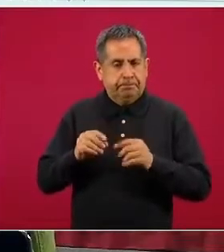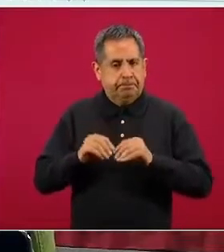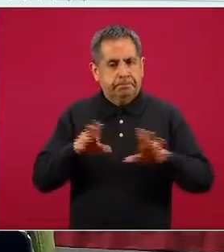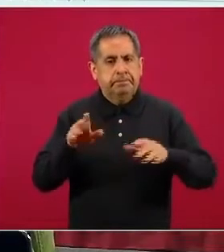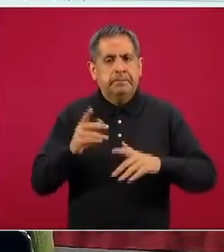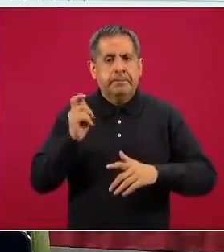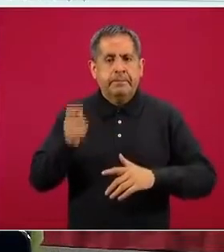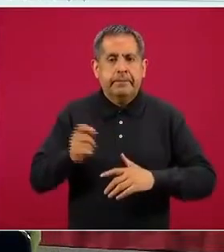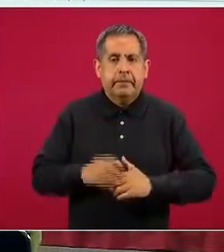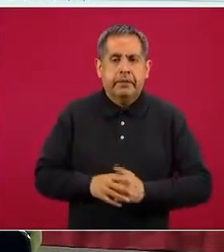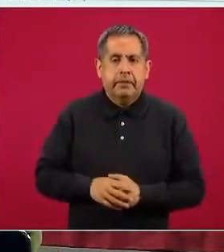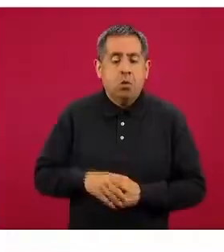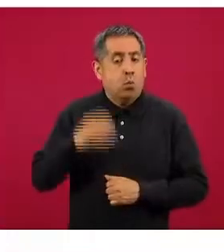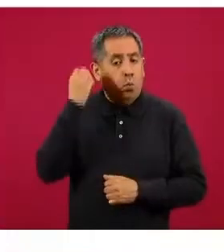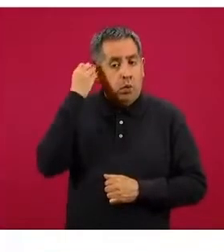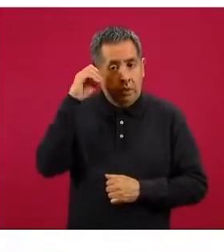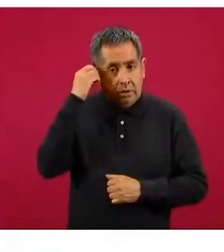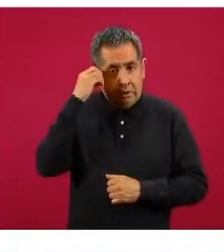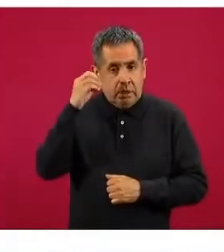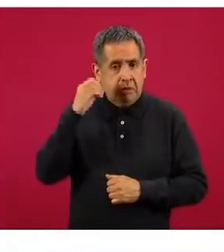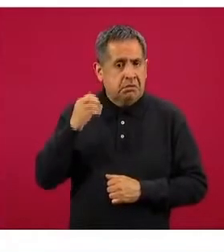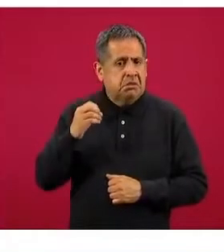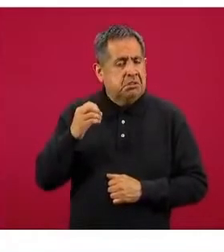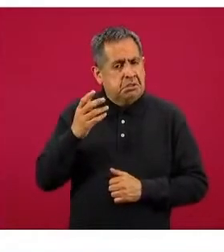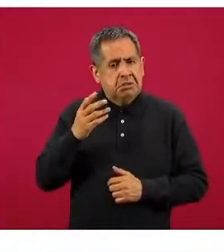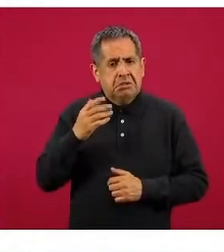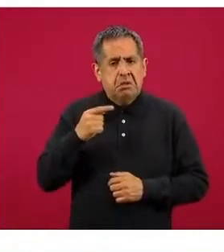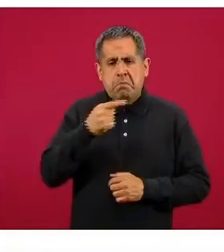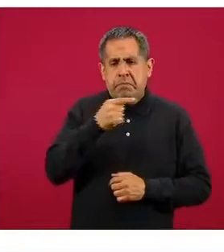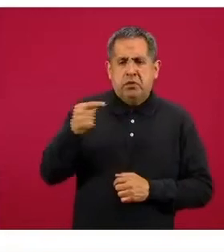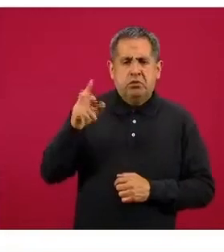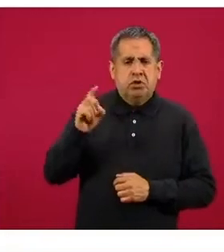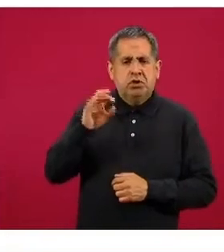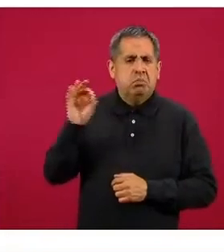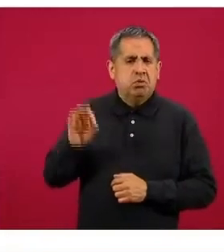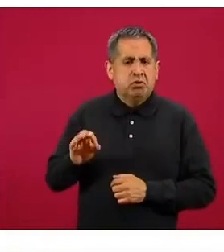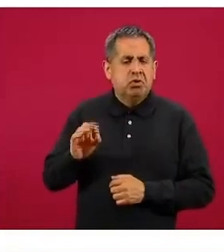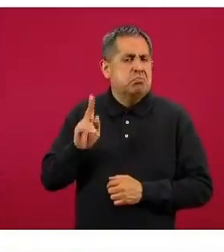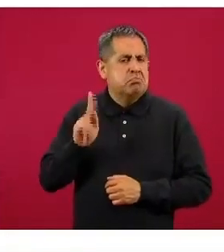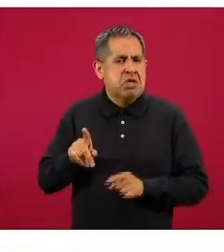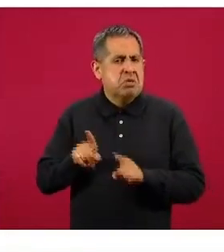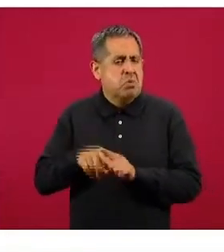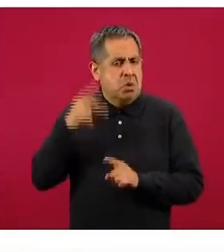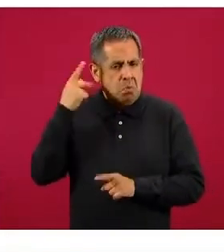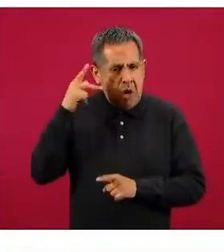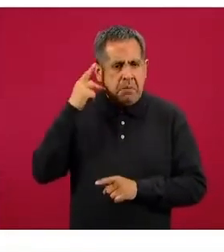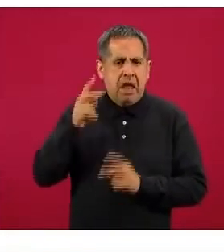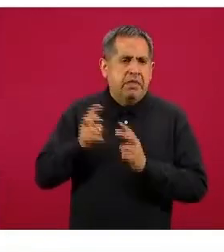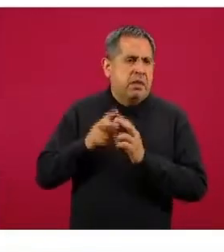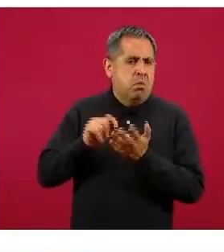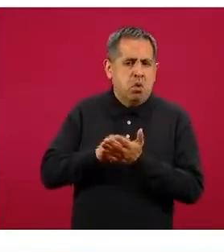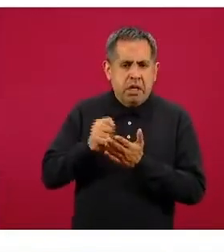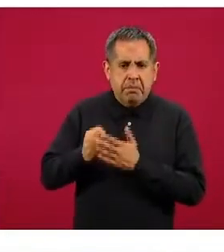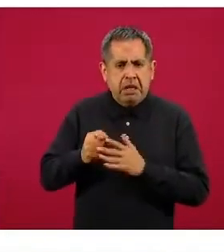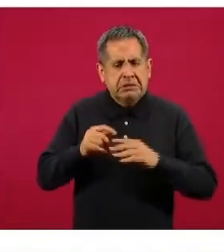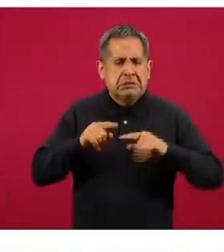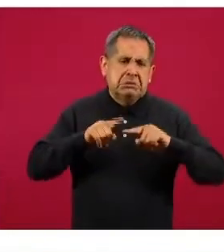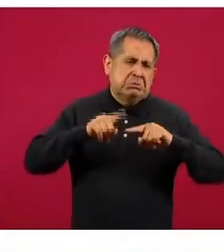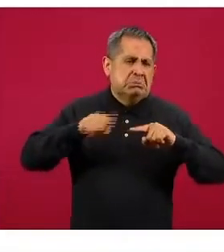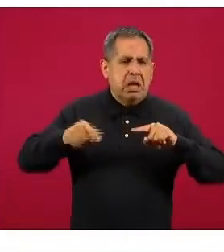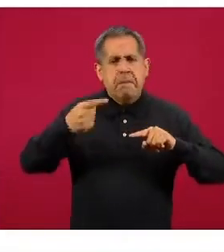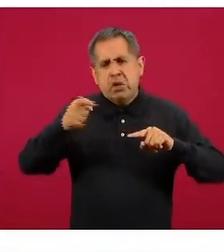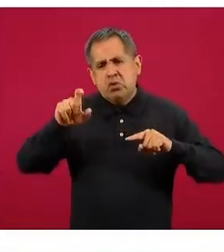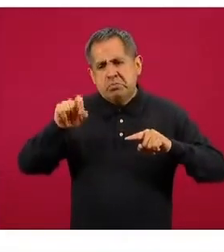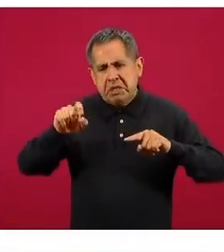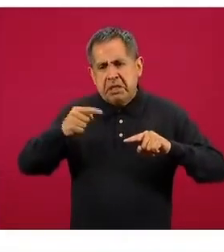estas gráficas. Oaxaca manteniéndose en menos 30%, al igual que Puebla. Tamaulipas también fluctuando entre el menos